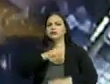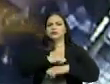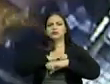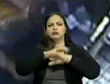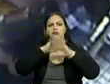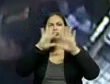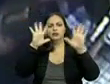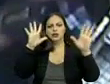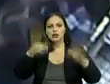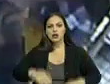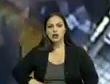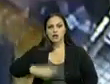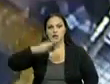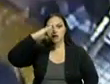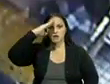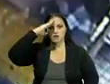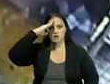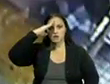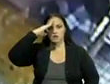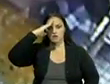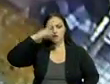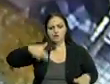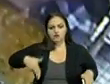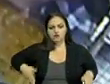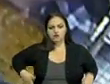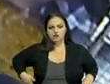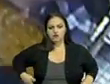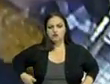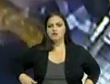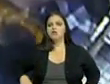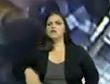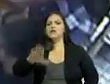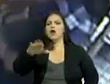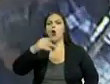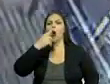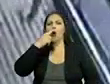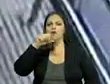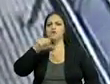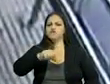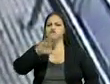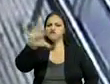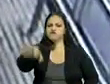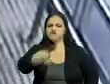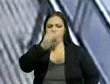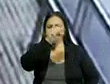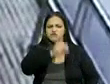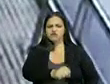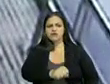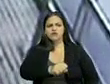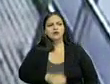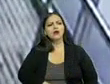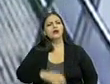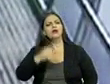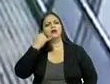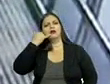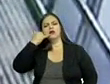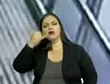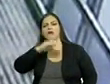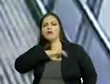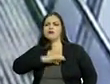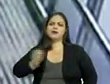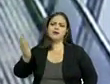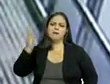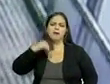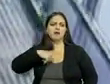que los guardias retienen al infractor en la parada. Una vez que llega la policía, lo trasladan hasta la fiscalía